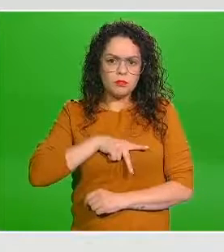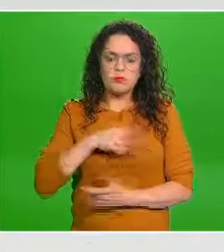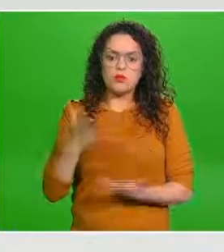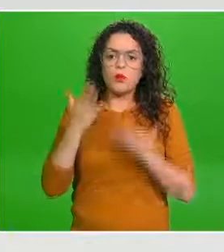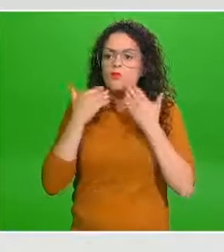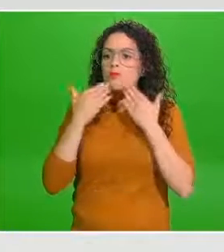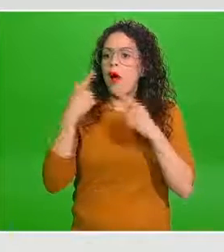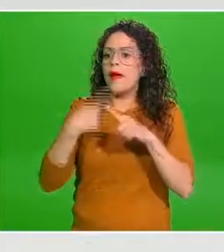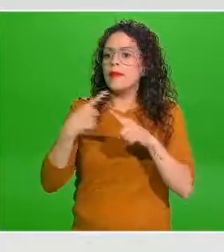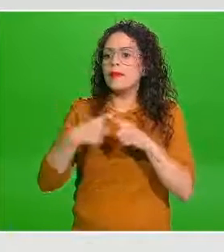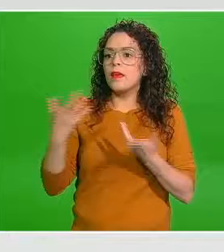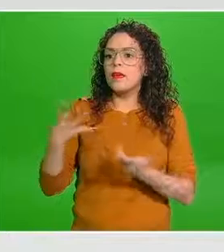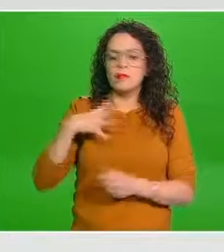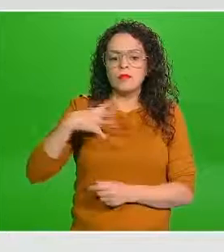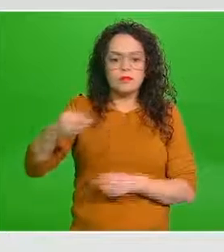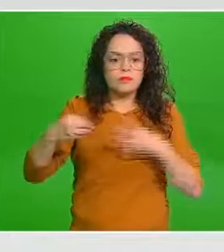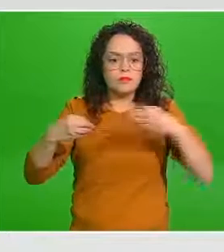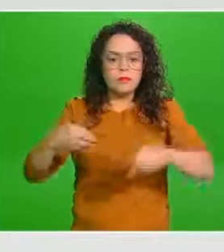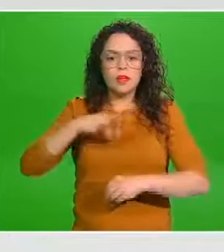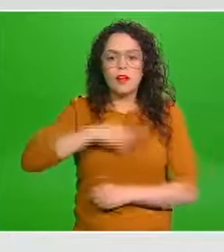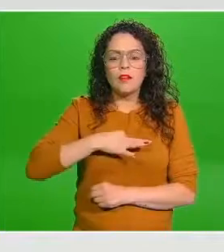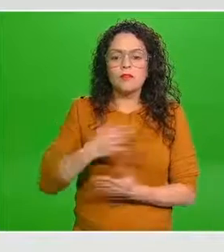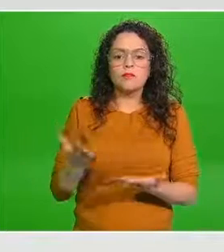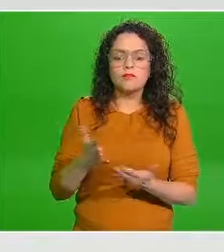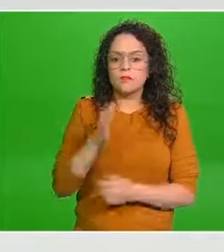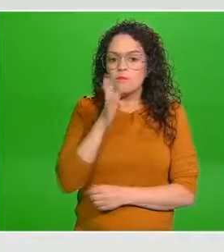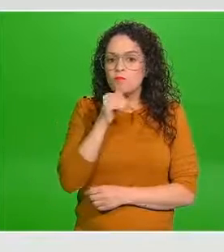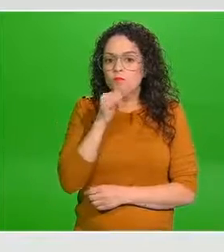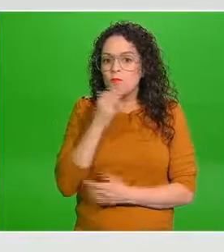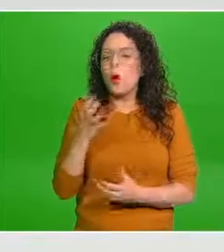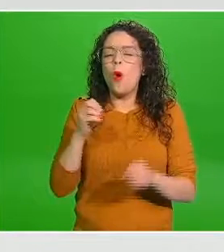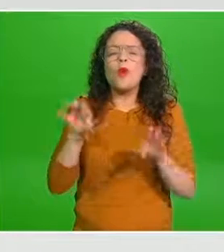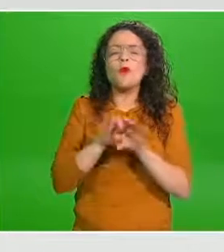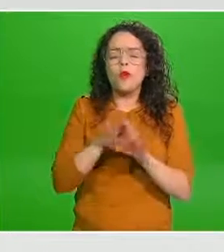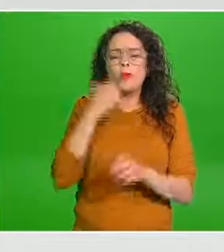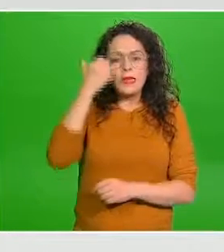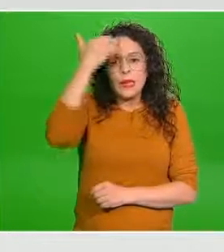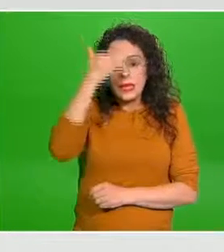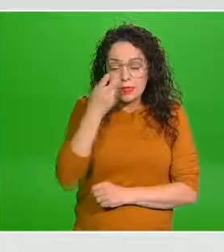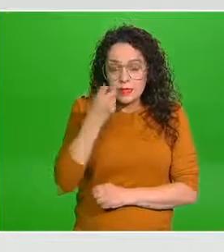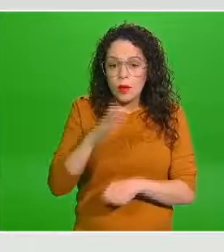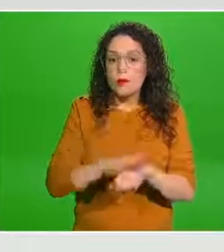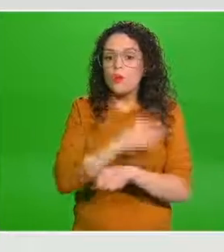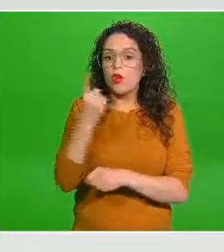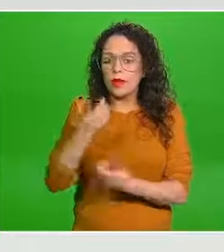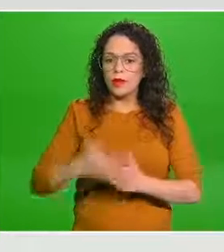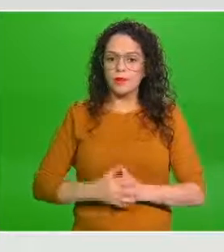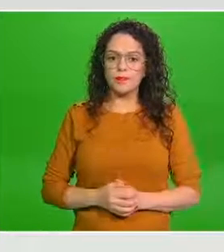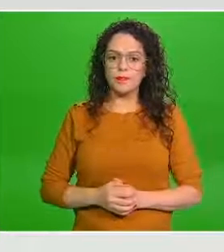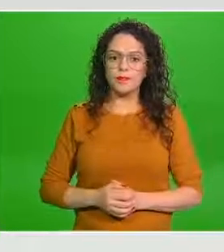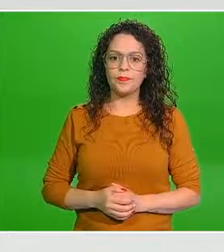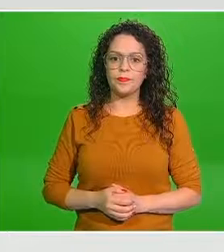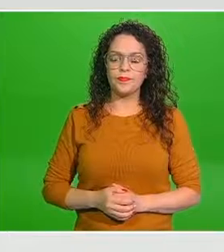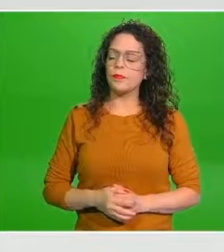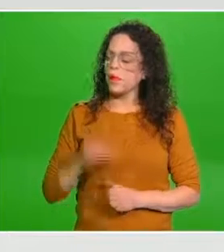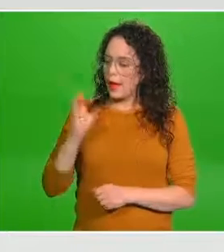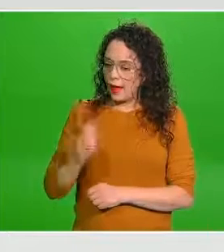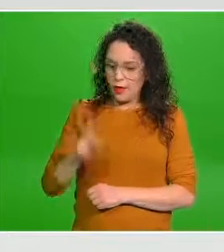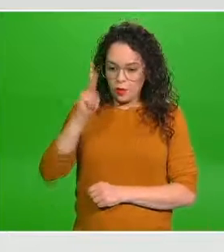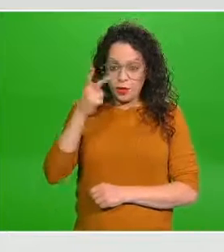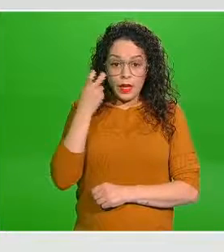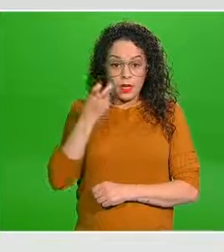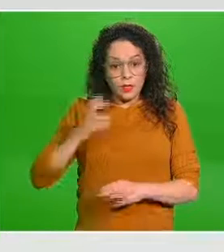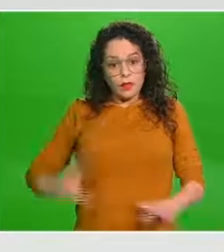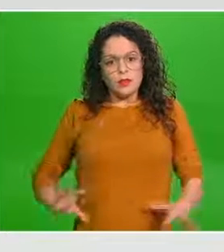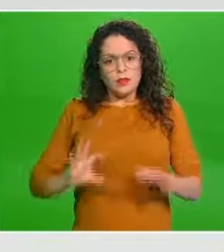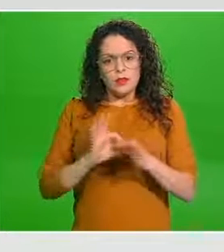No sé qué condición está pasando. Claro, mira, definitivamente esto está más relacionado a